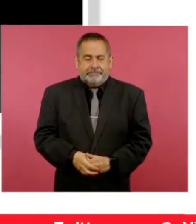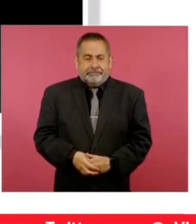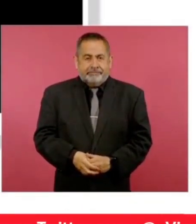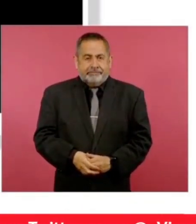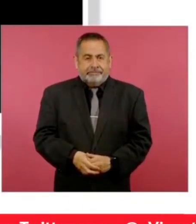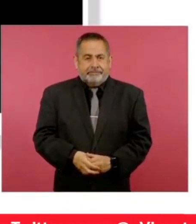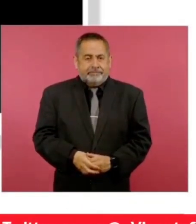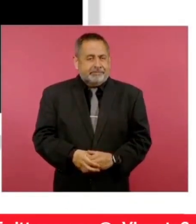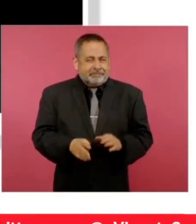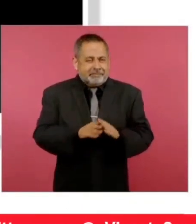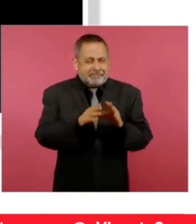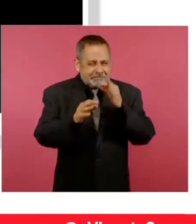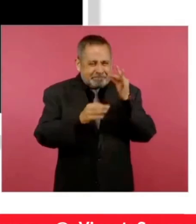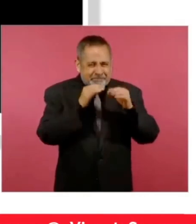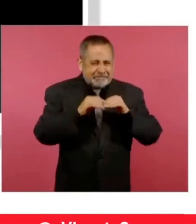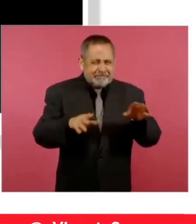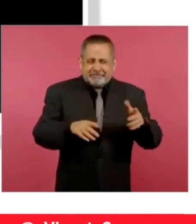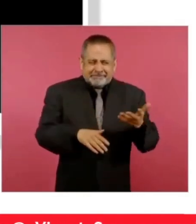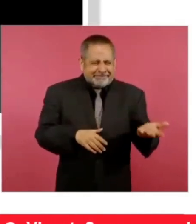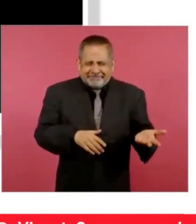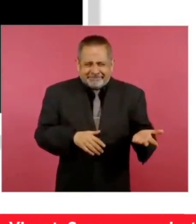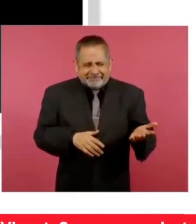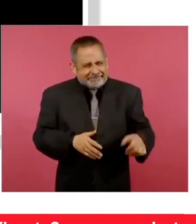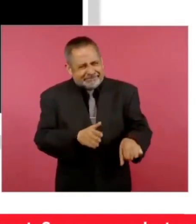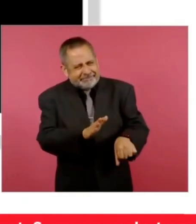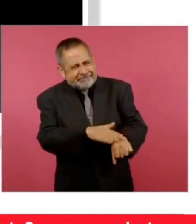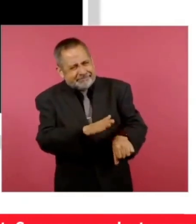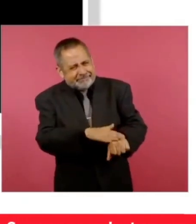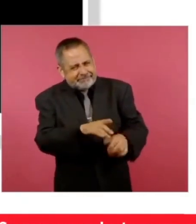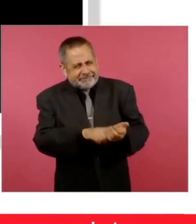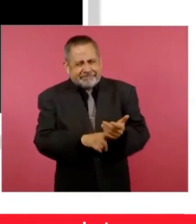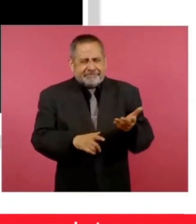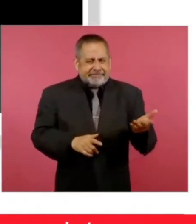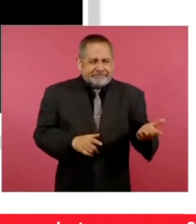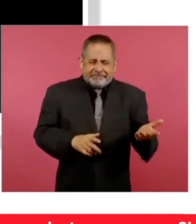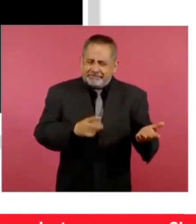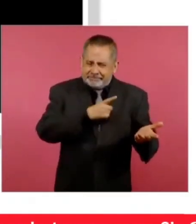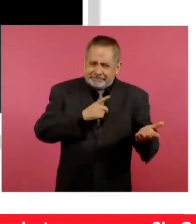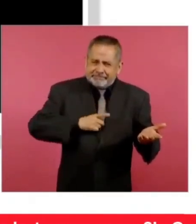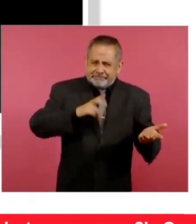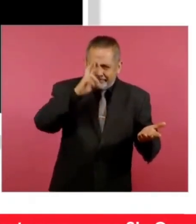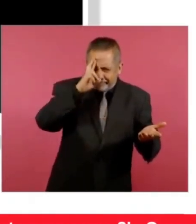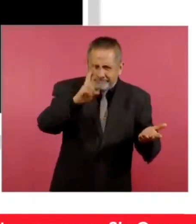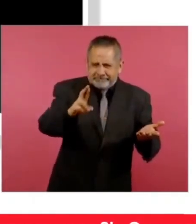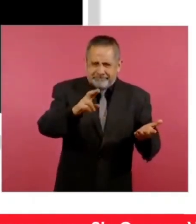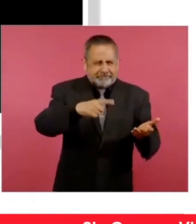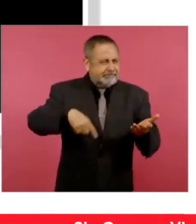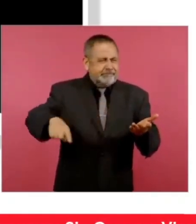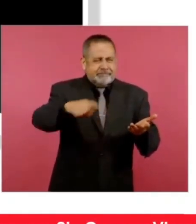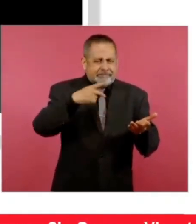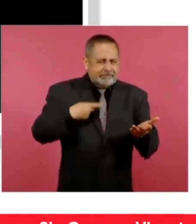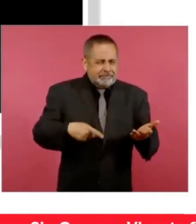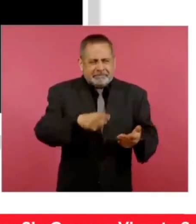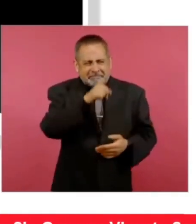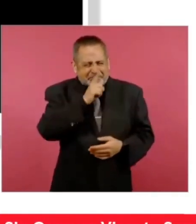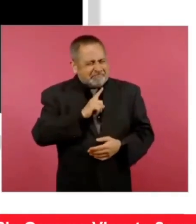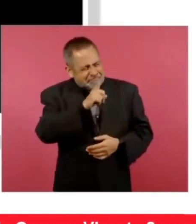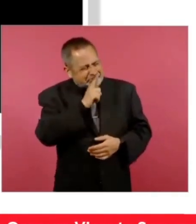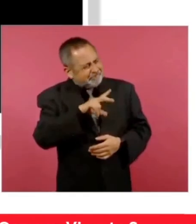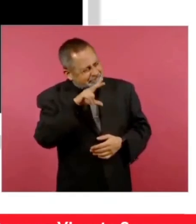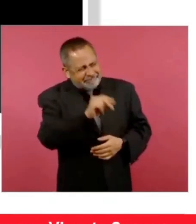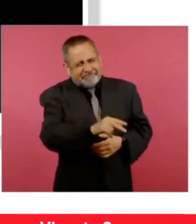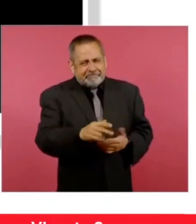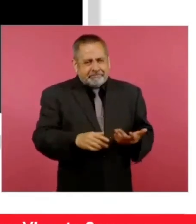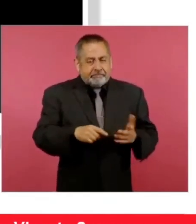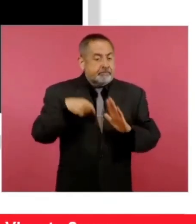Pero, señor, desde aquí un llamado a que tenga respeto por sus audiencias. No mienta.